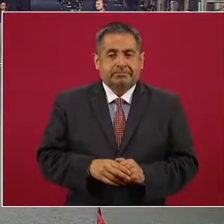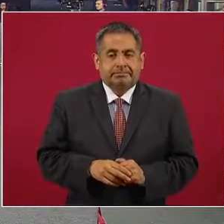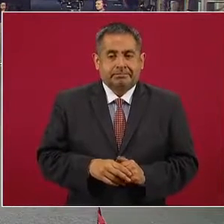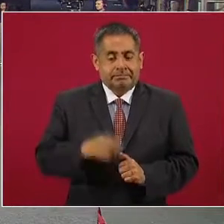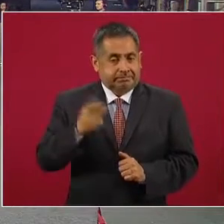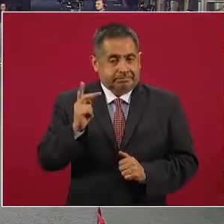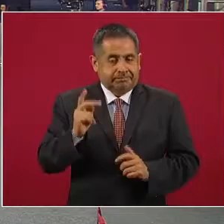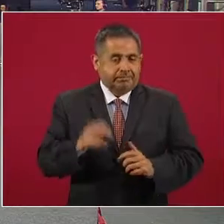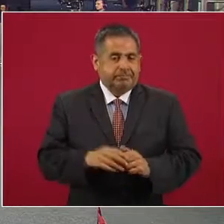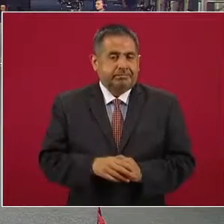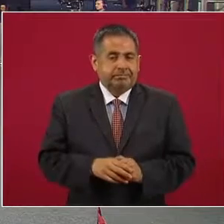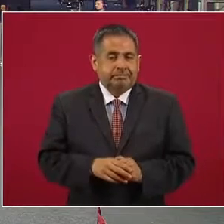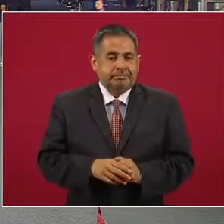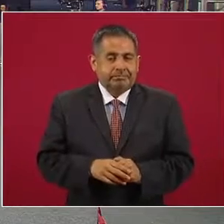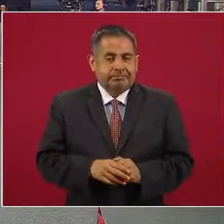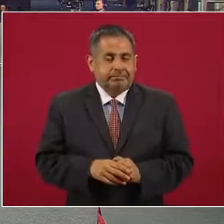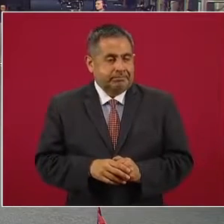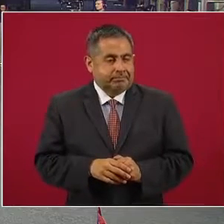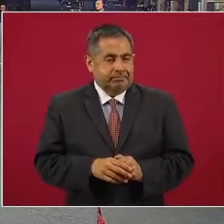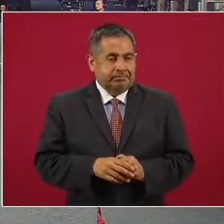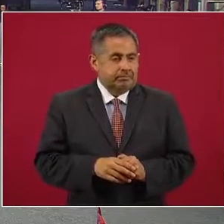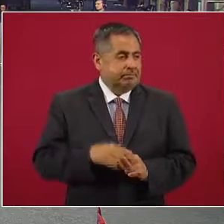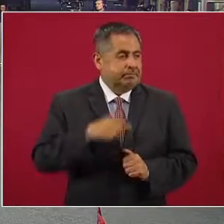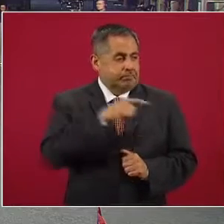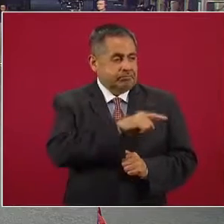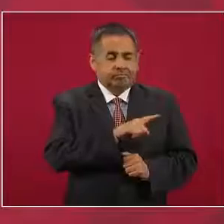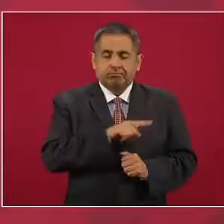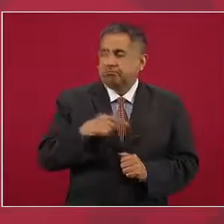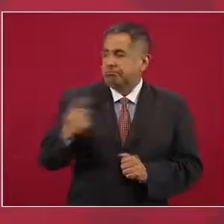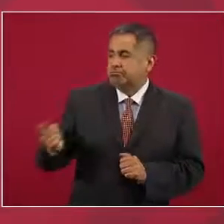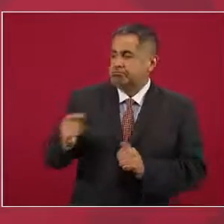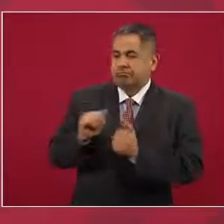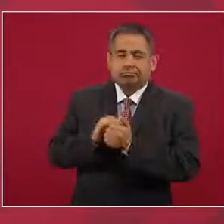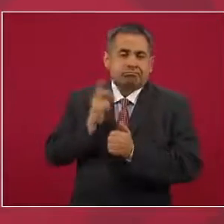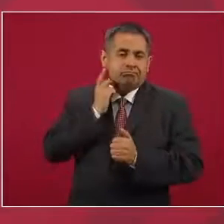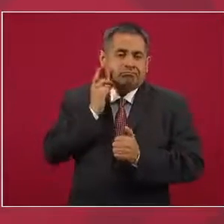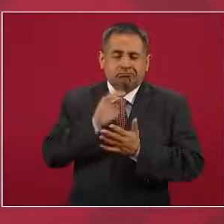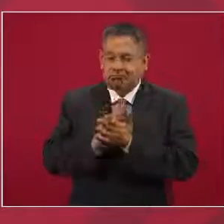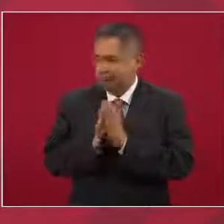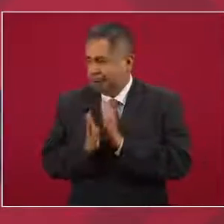pero se entendía con diputados